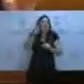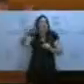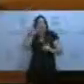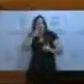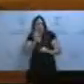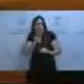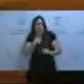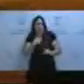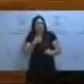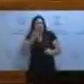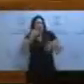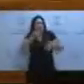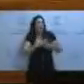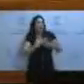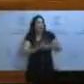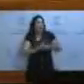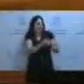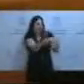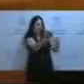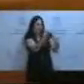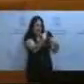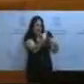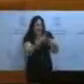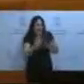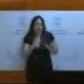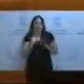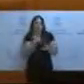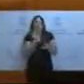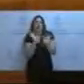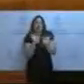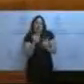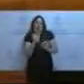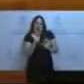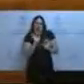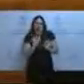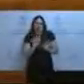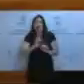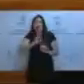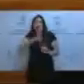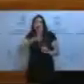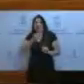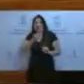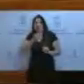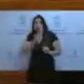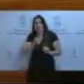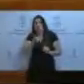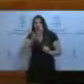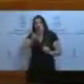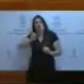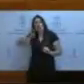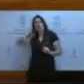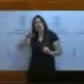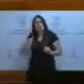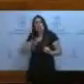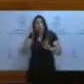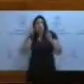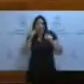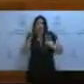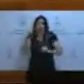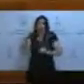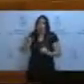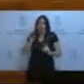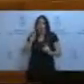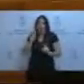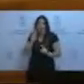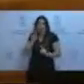creer sus declaraciones y de casualidad, vamos, no fue una selección, ahí estaban. Y el tercero, pues bueno, pues también se encuentra un ejemplar que encuentran los guardas, se encuentra un